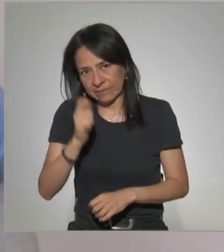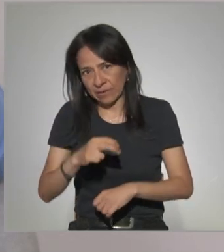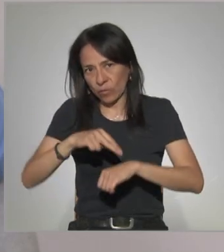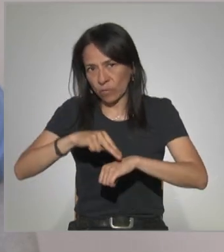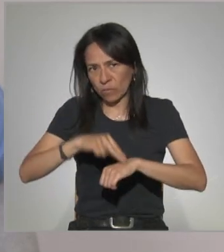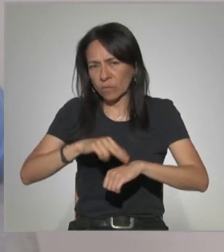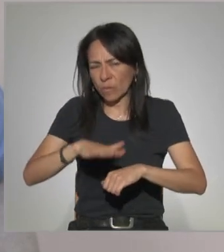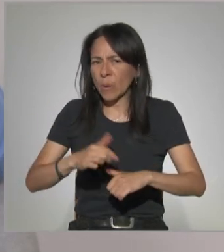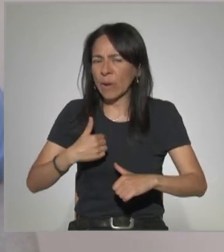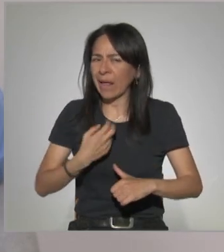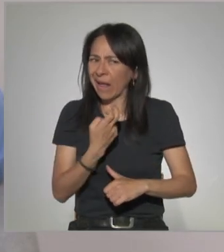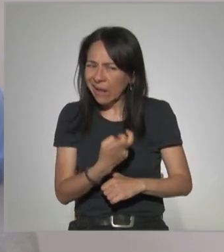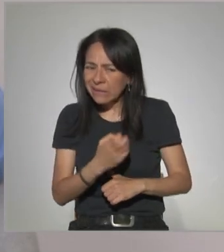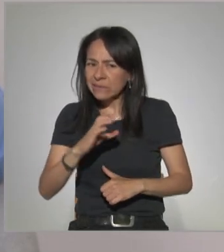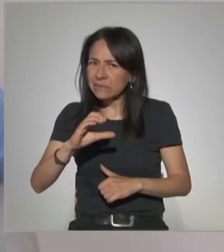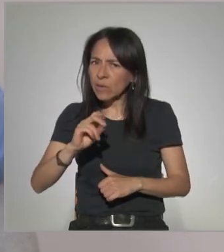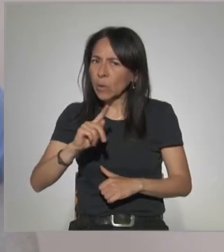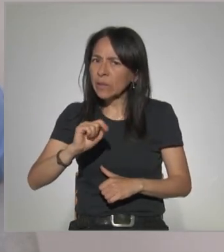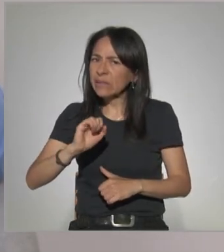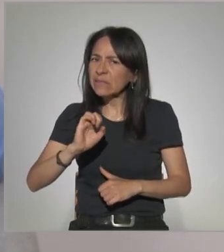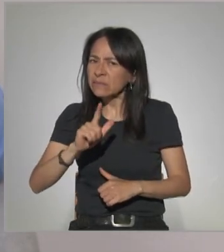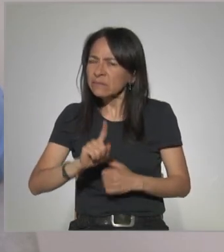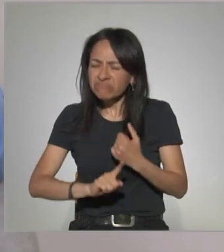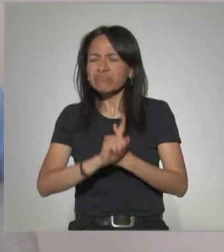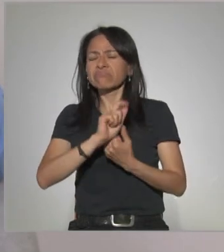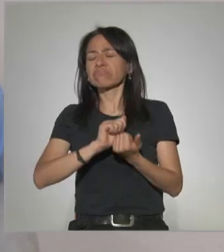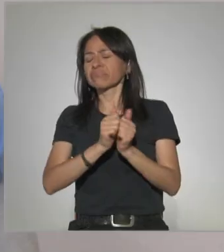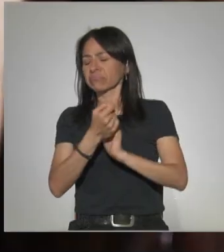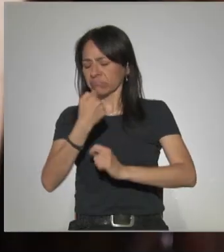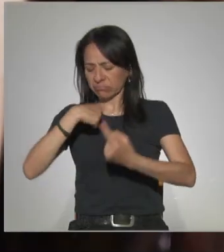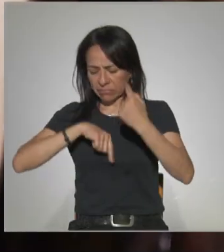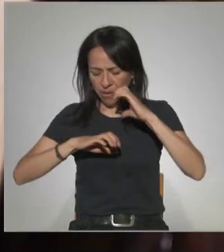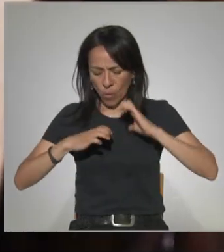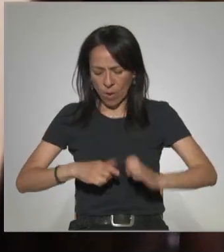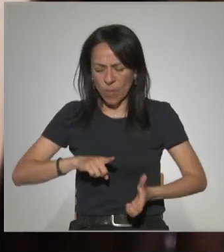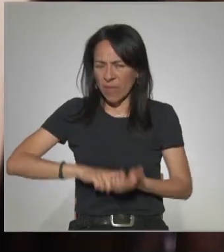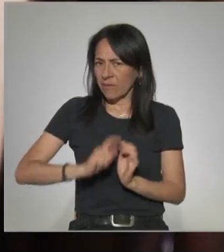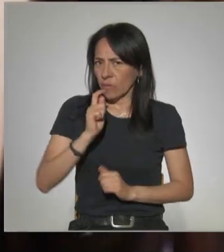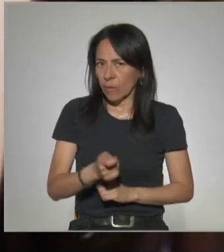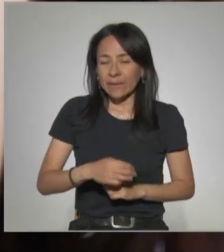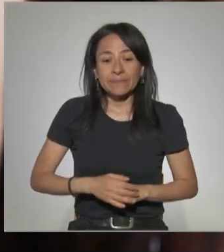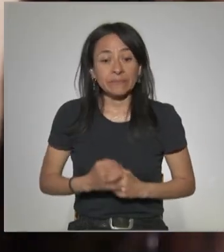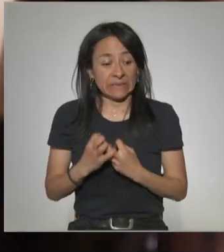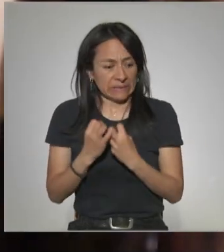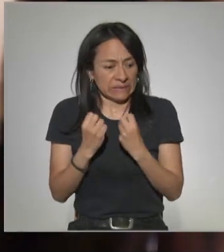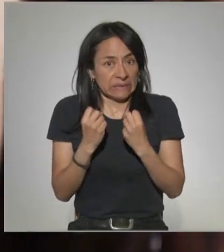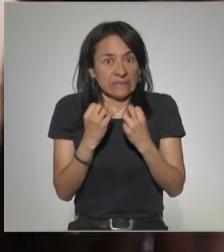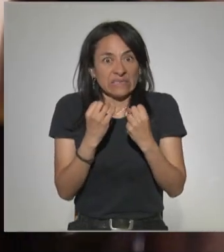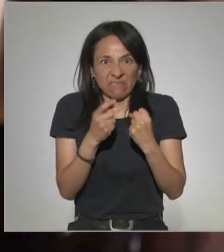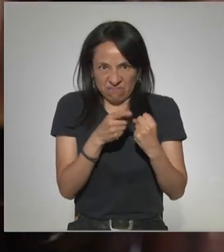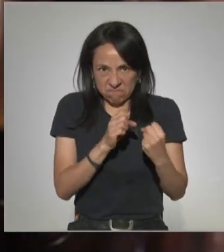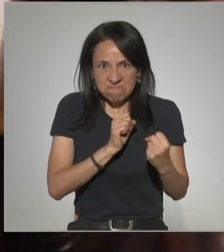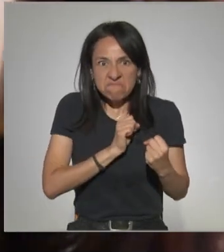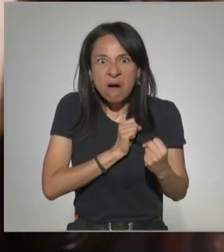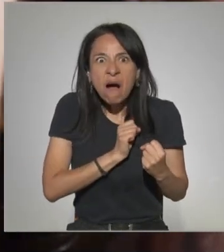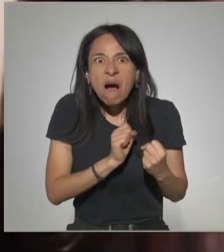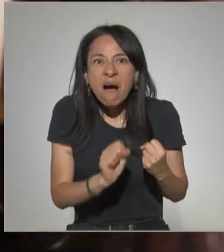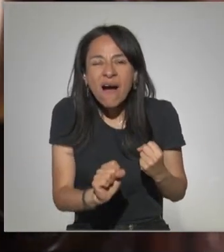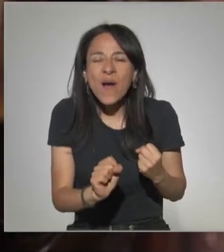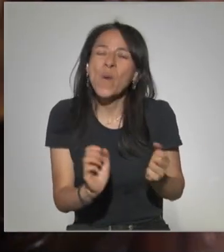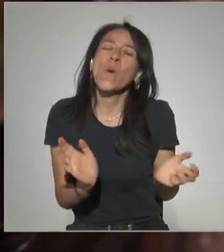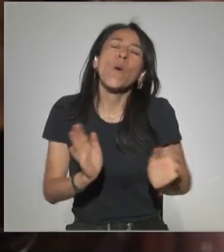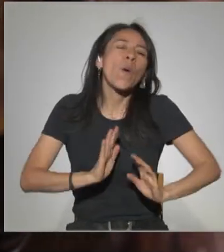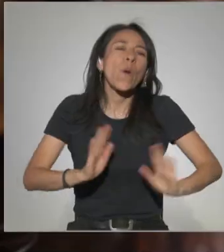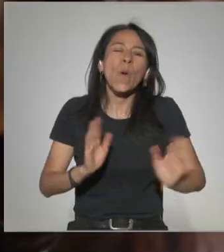físicos que nos producen el cortisol. Vamos a ver. El estrés no es el villano del cuento y por lo tanto el cortisol no